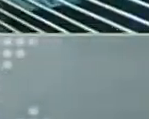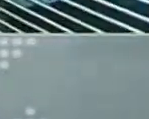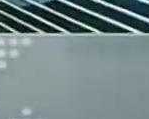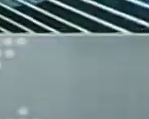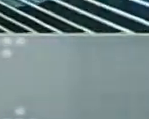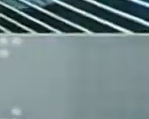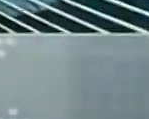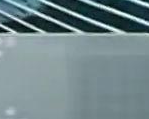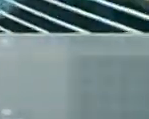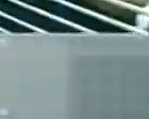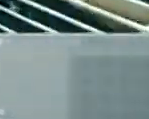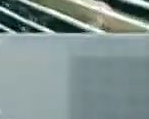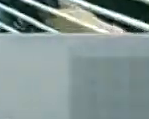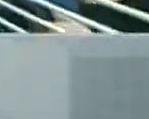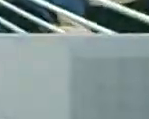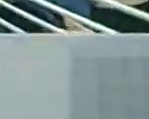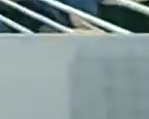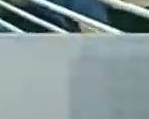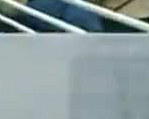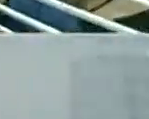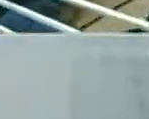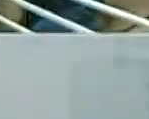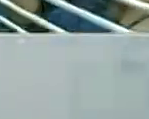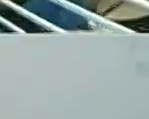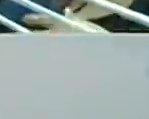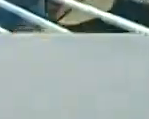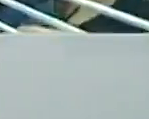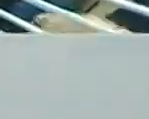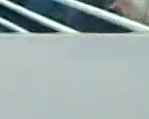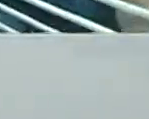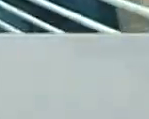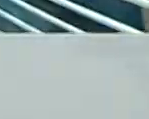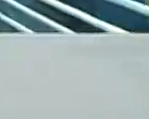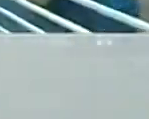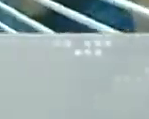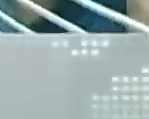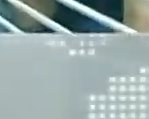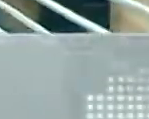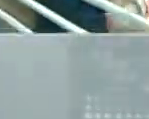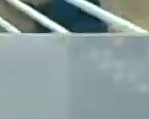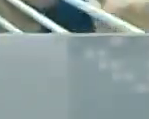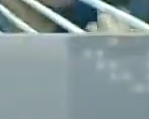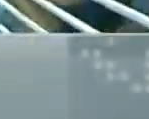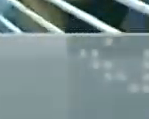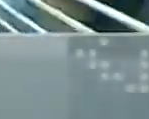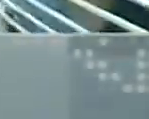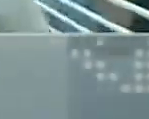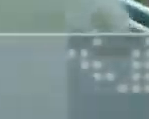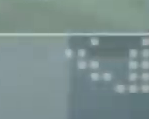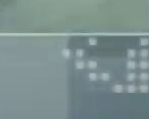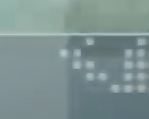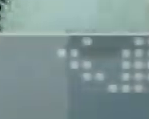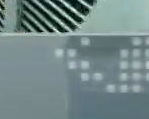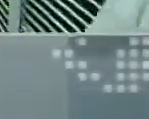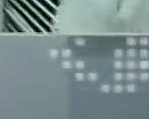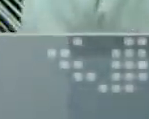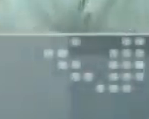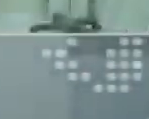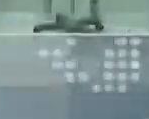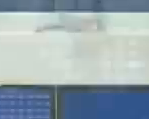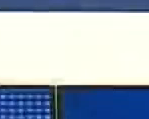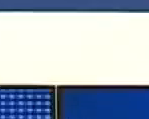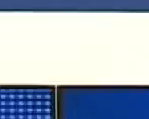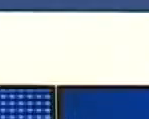De nuestra Venezuela, de nuestra cultura, tambor. Hermoso, hermoso. La misión